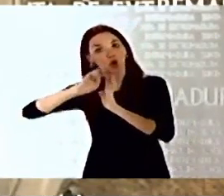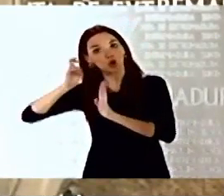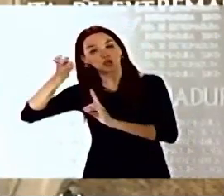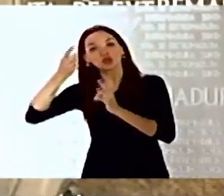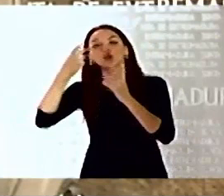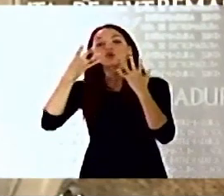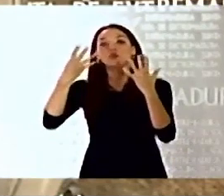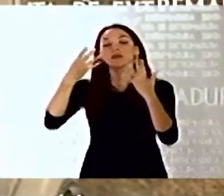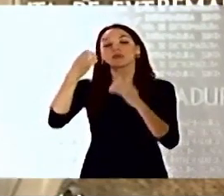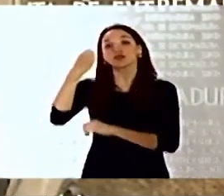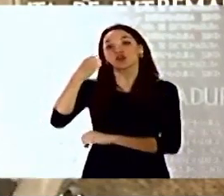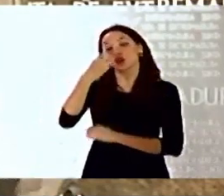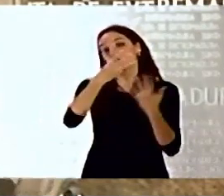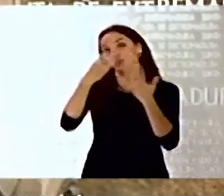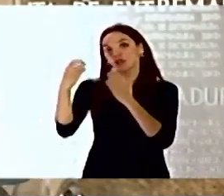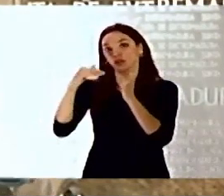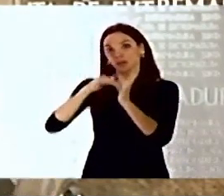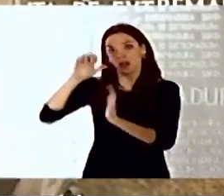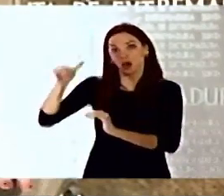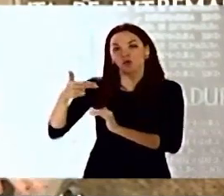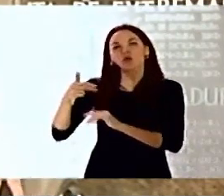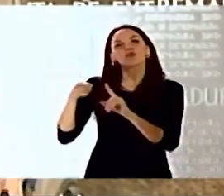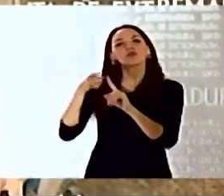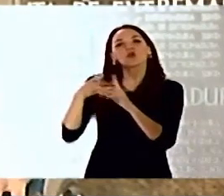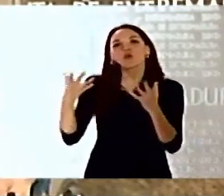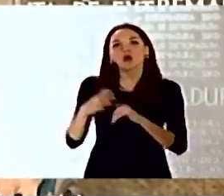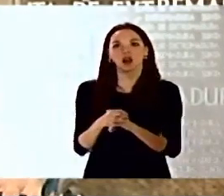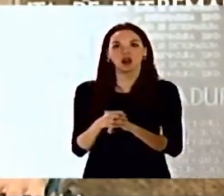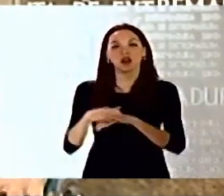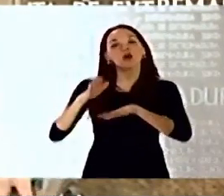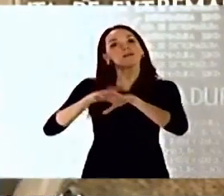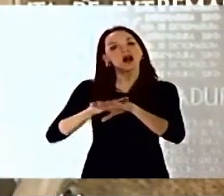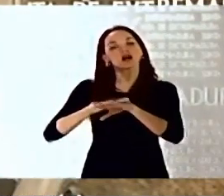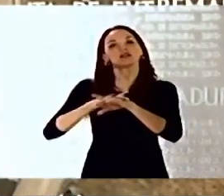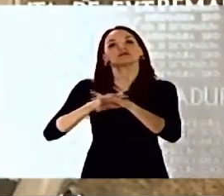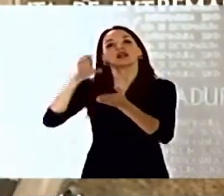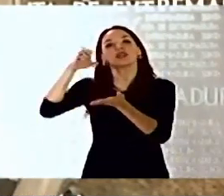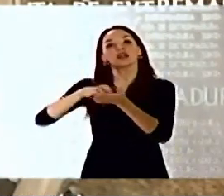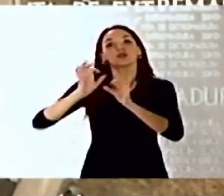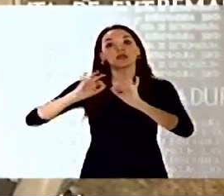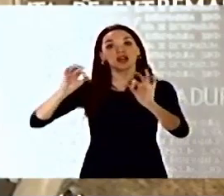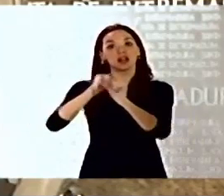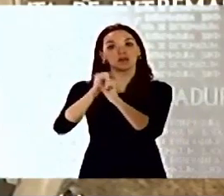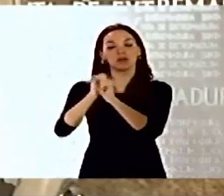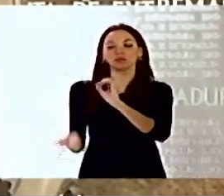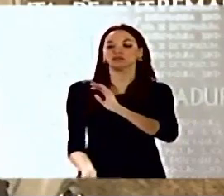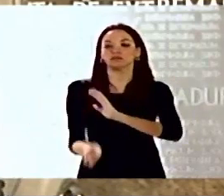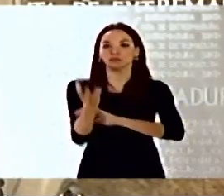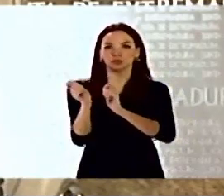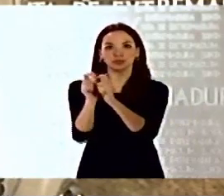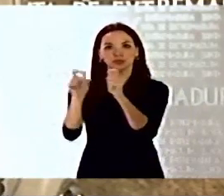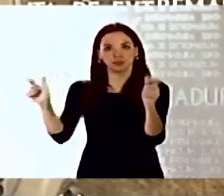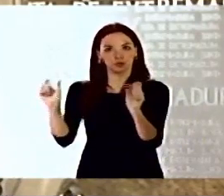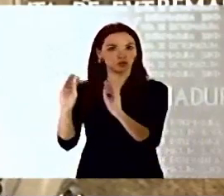con 9.800.000 euros, pues para la propia creación de esos puestos de trabajo en los centros especiales de